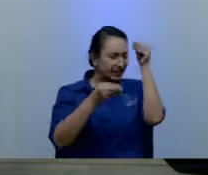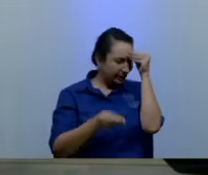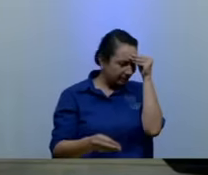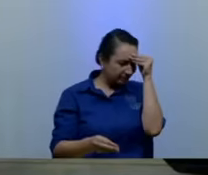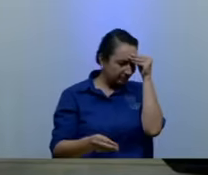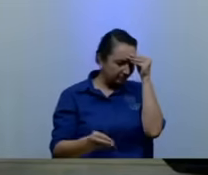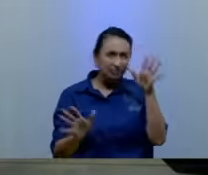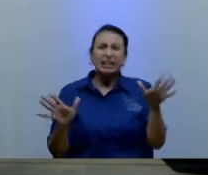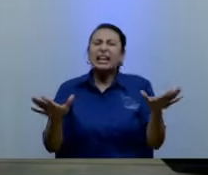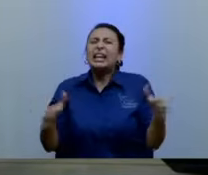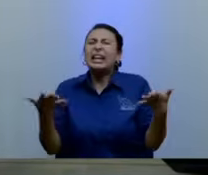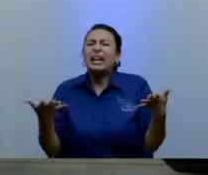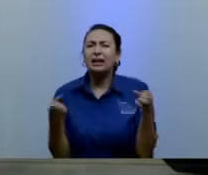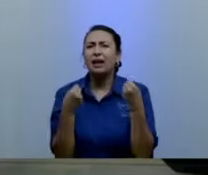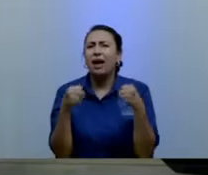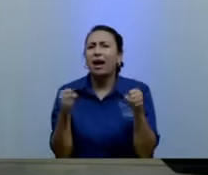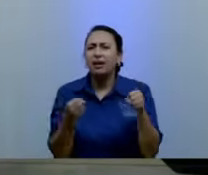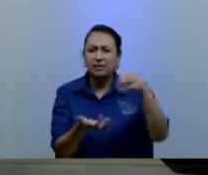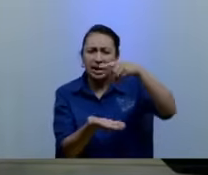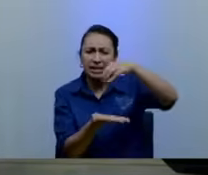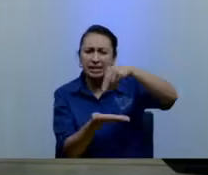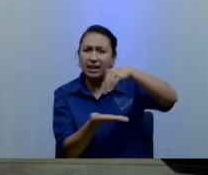¿Perdón?